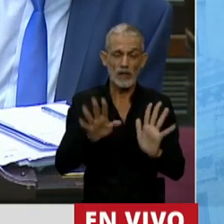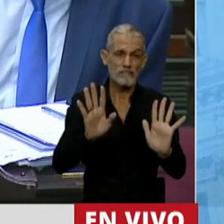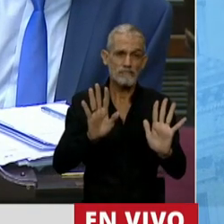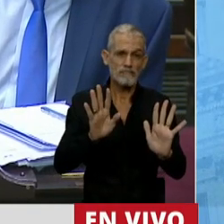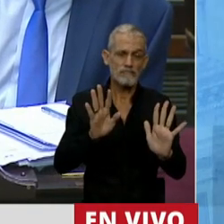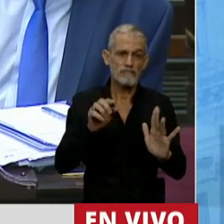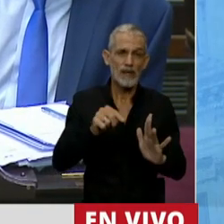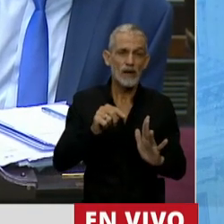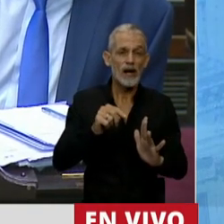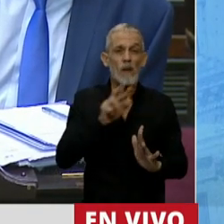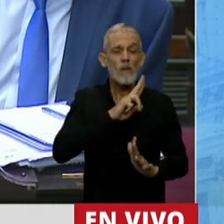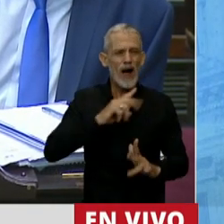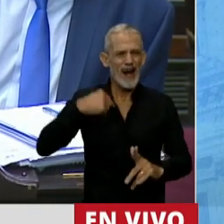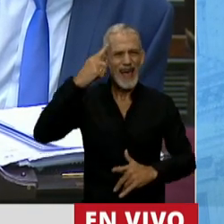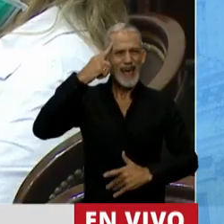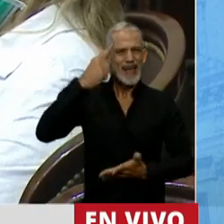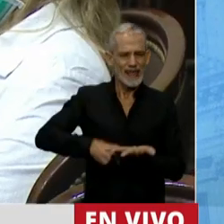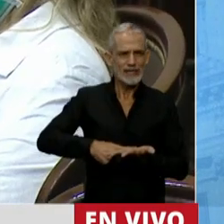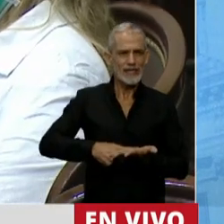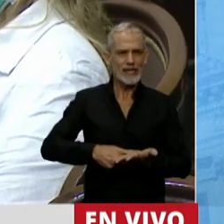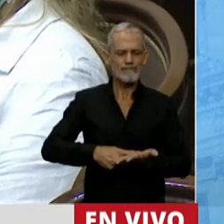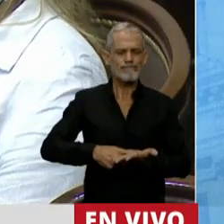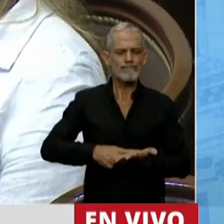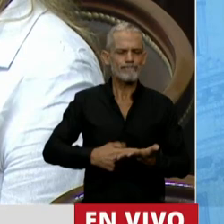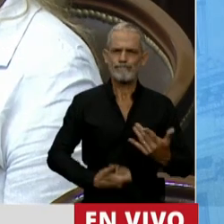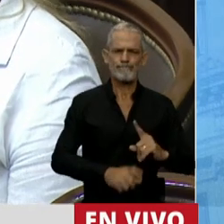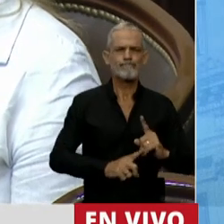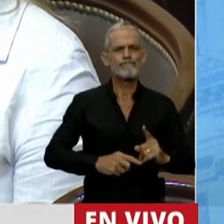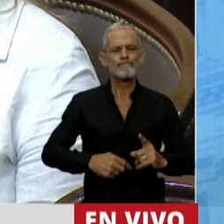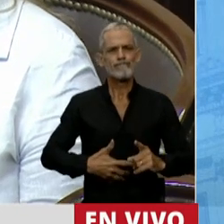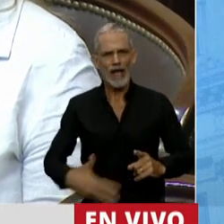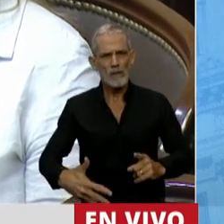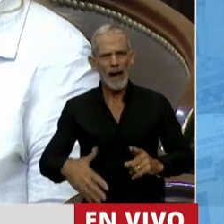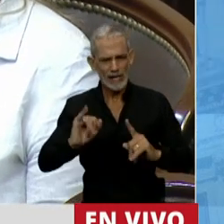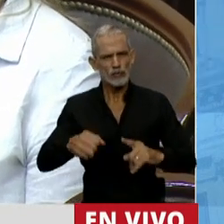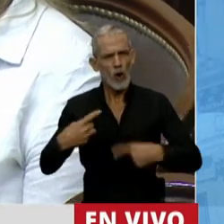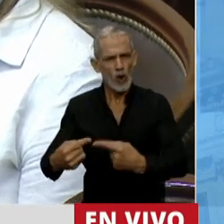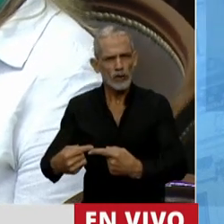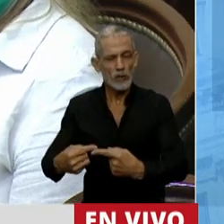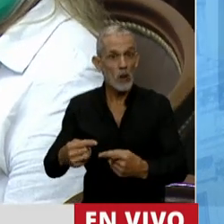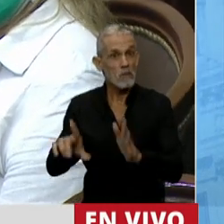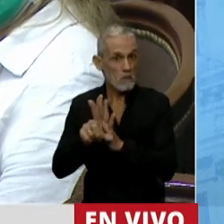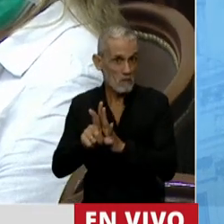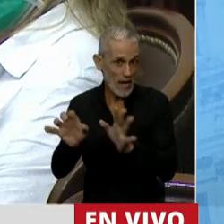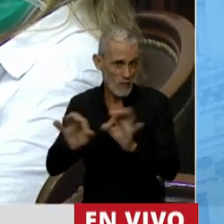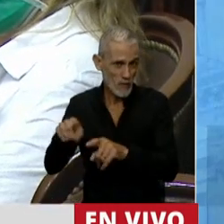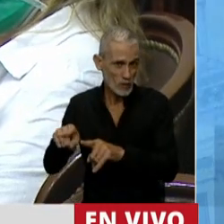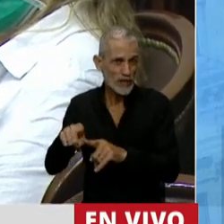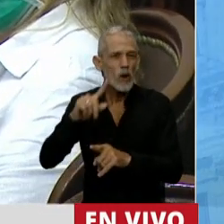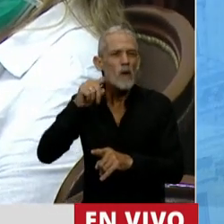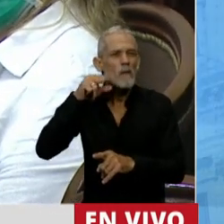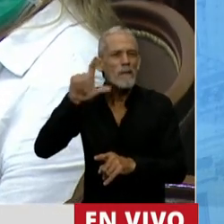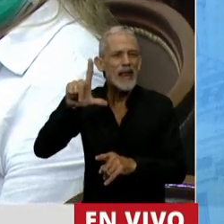si decide continuar con su embarazo, la ley de los 1.000 días le ofrecerá la